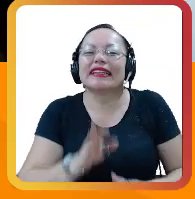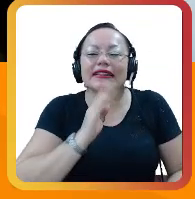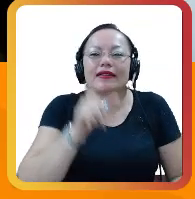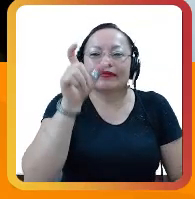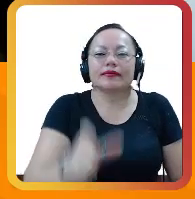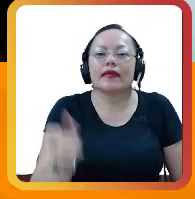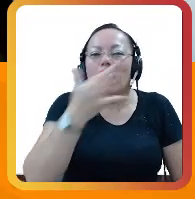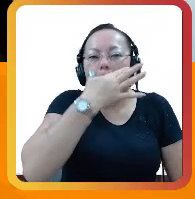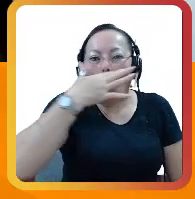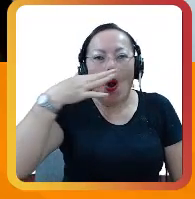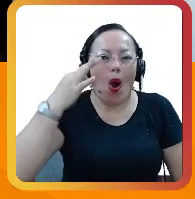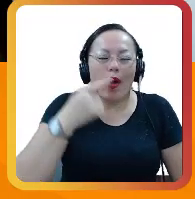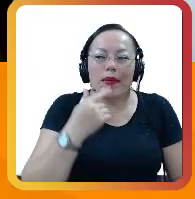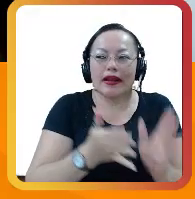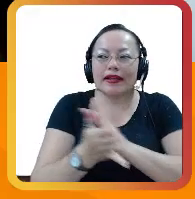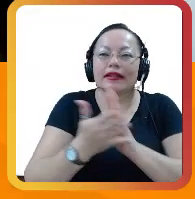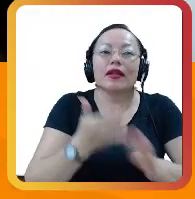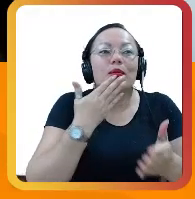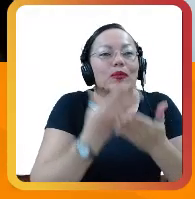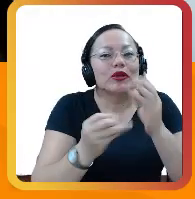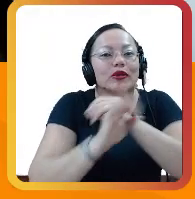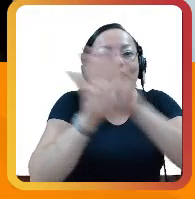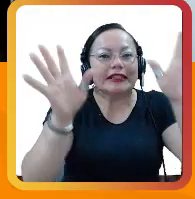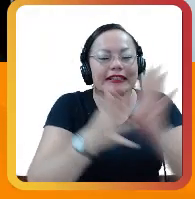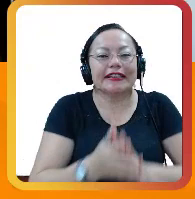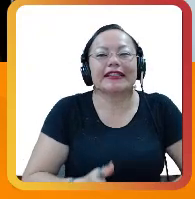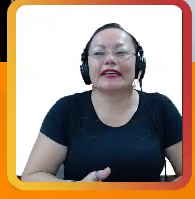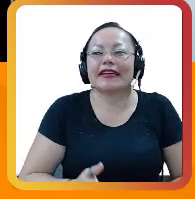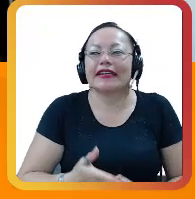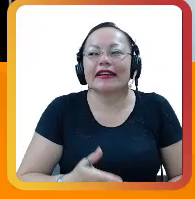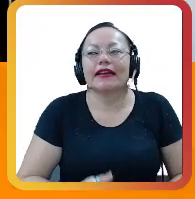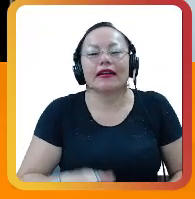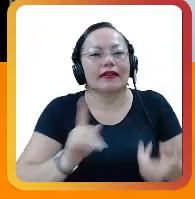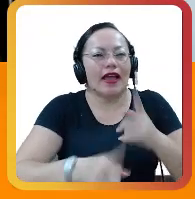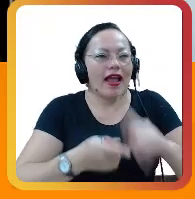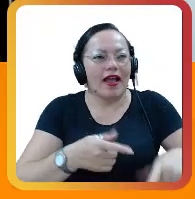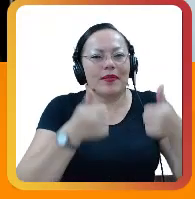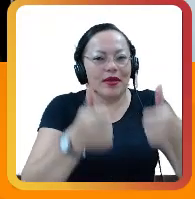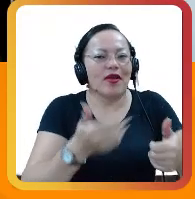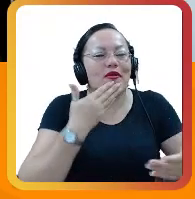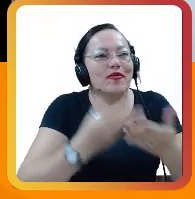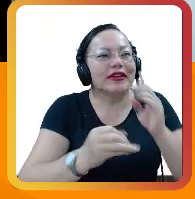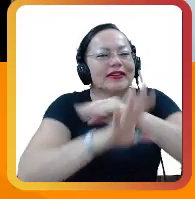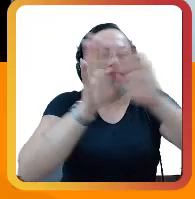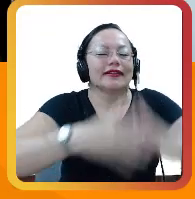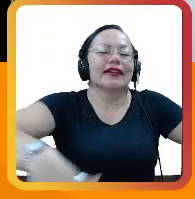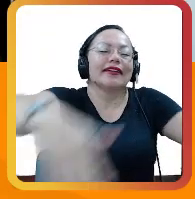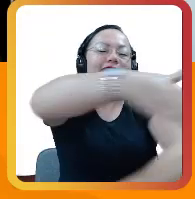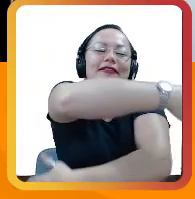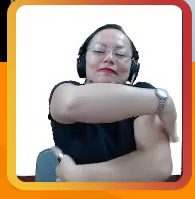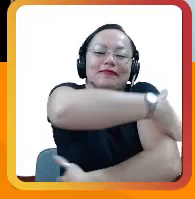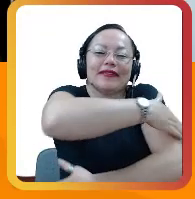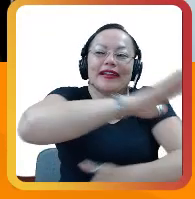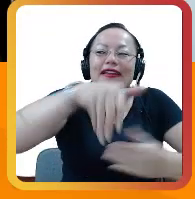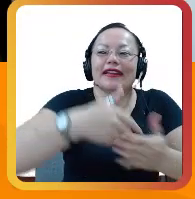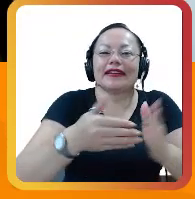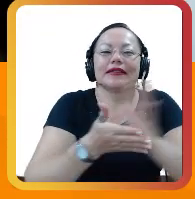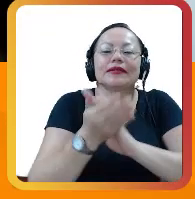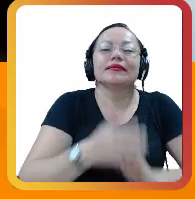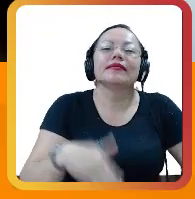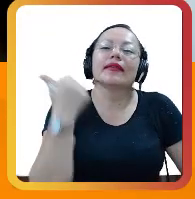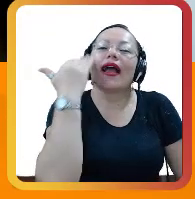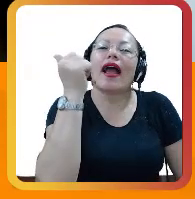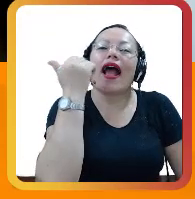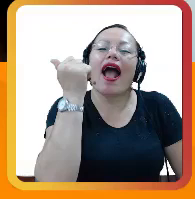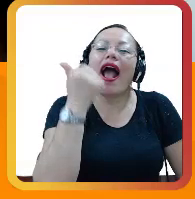Armando Rondón dice, muy buenos días. Buenos días, mi amigo, buenos días, Armando, un abrazo grande. Isabel